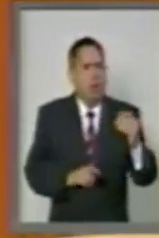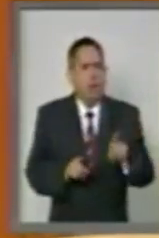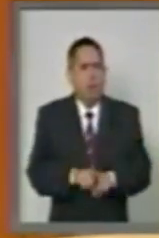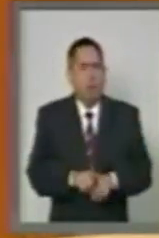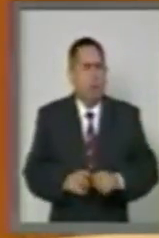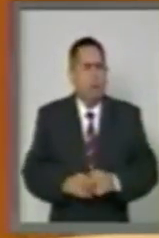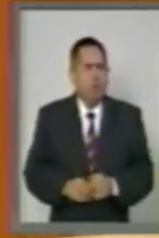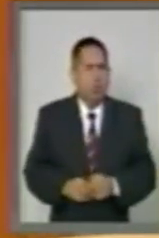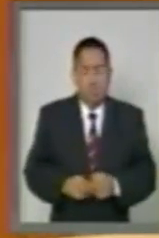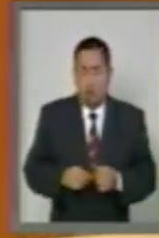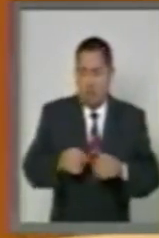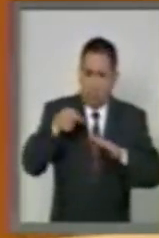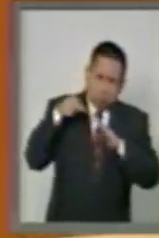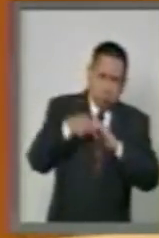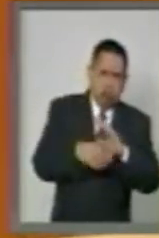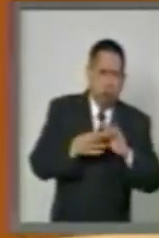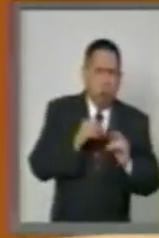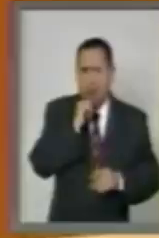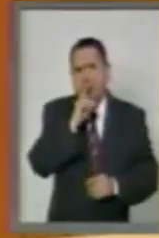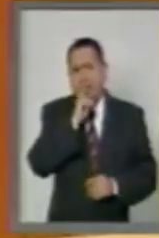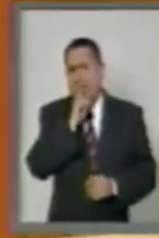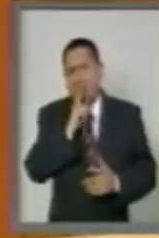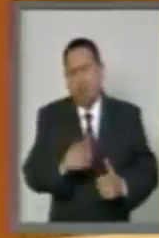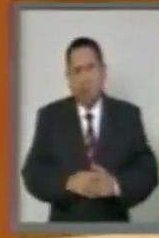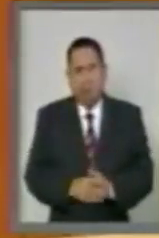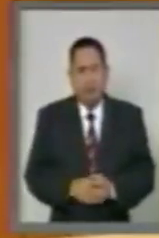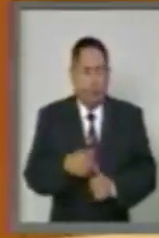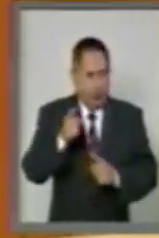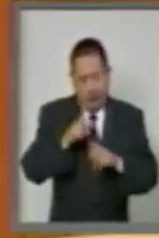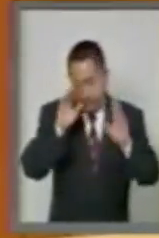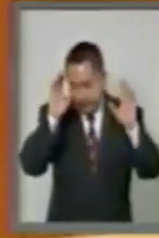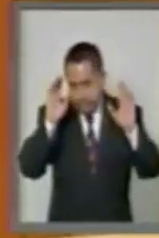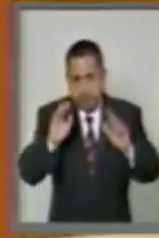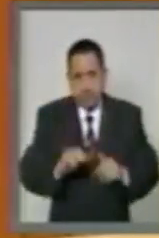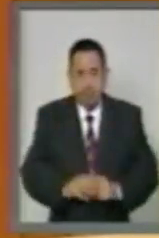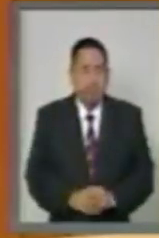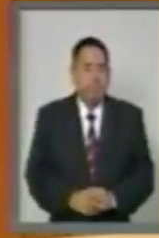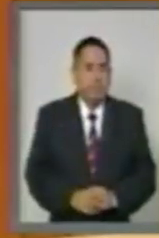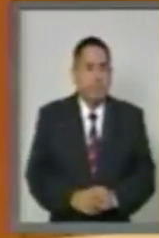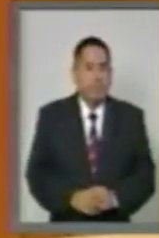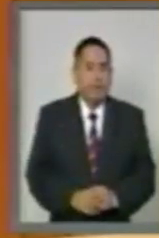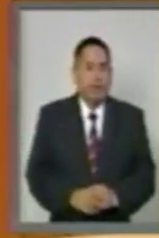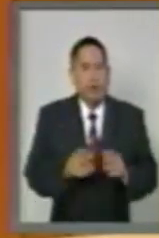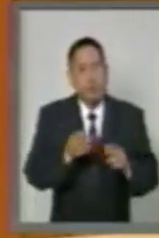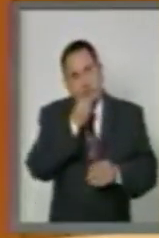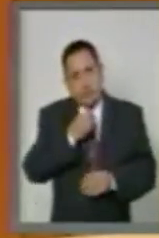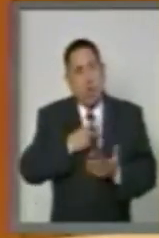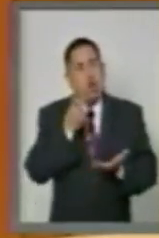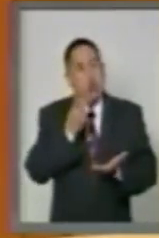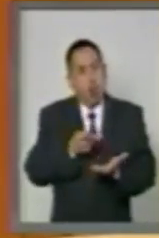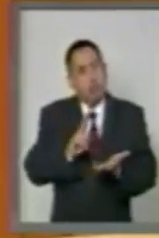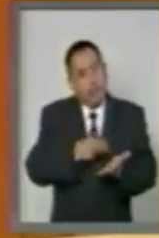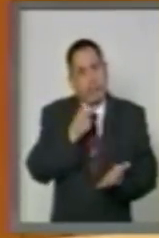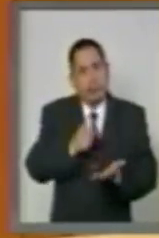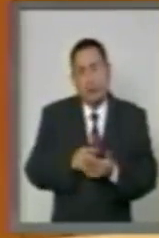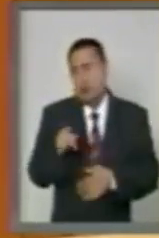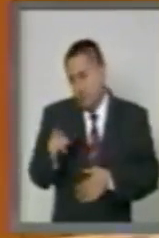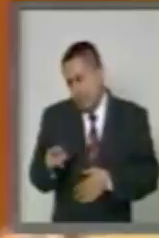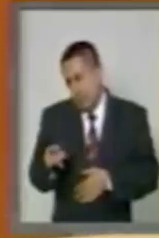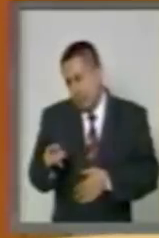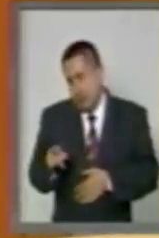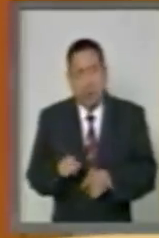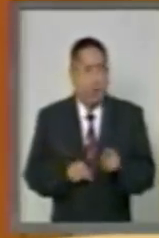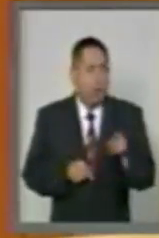que no dijo gran cosa, pero en fin, lo tuvimos que leer dos veces,